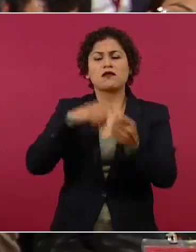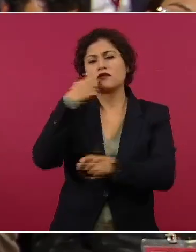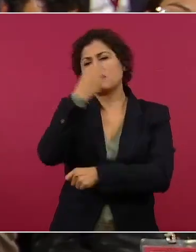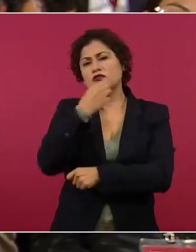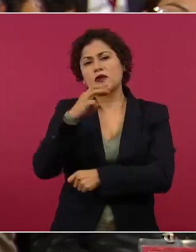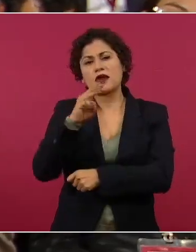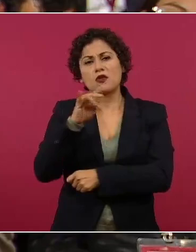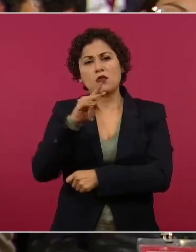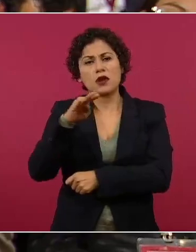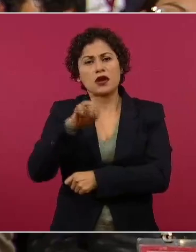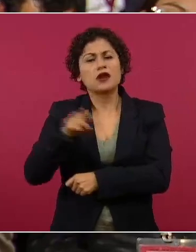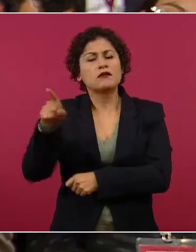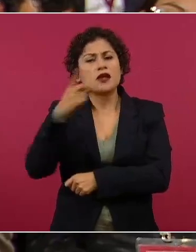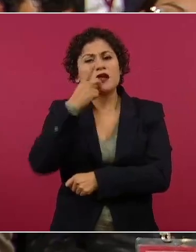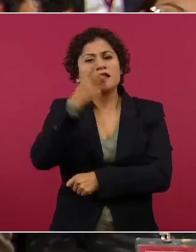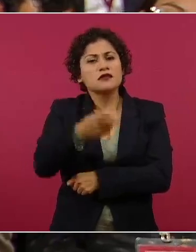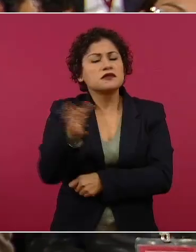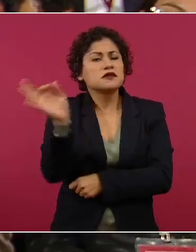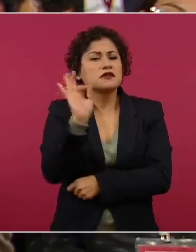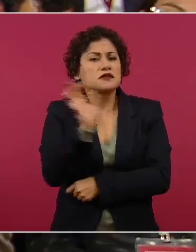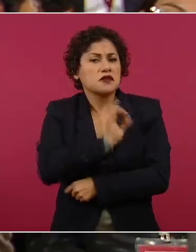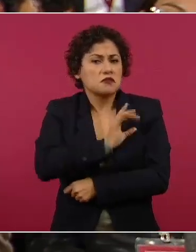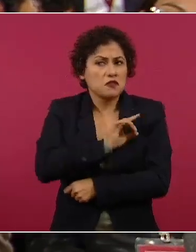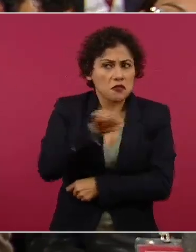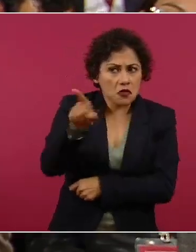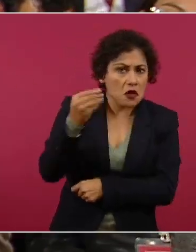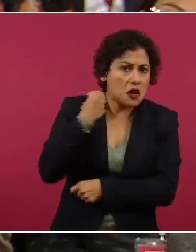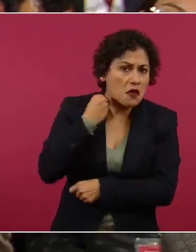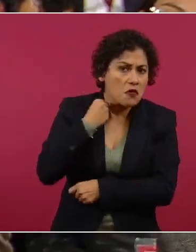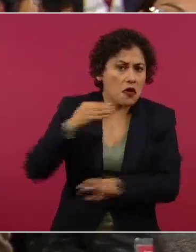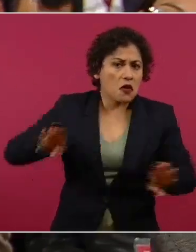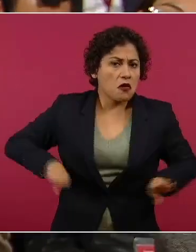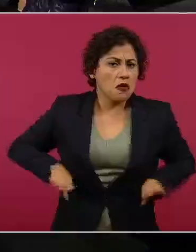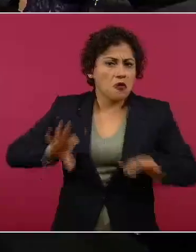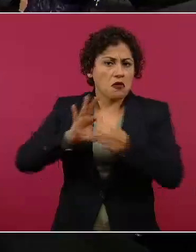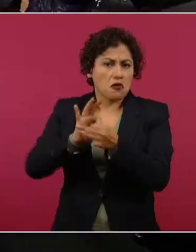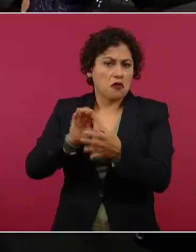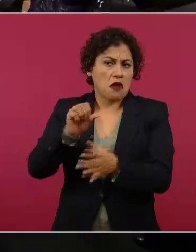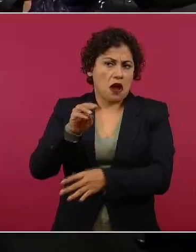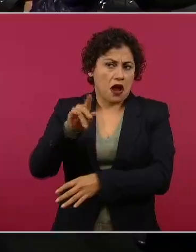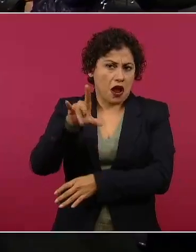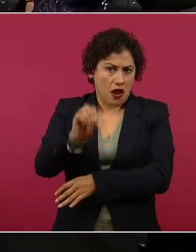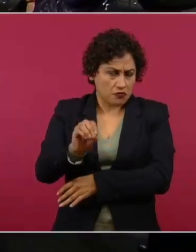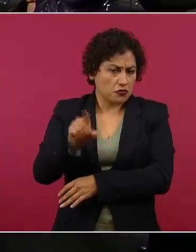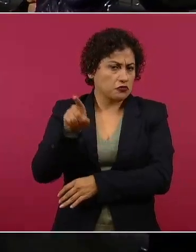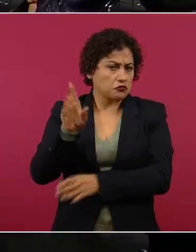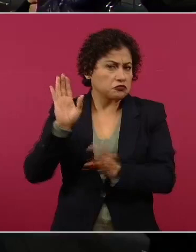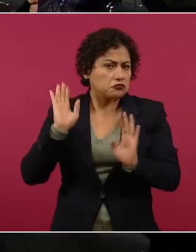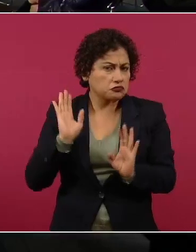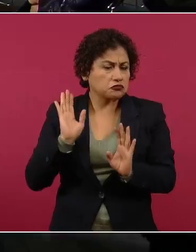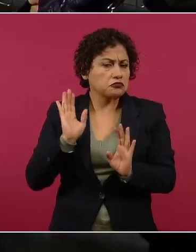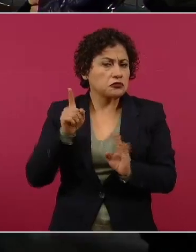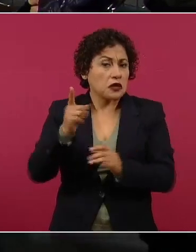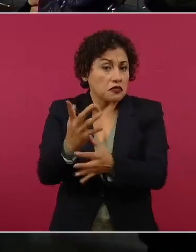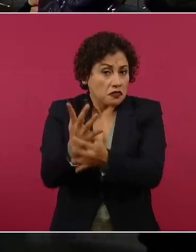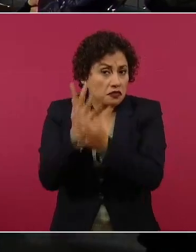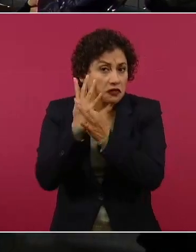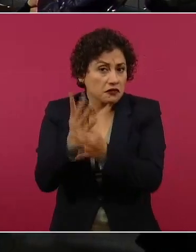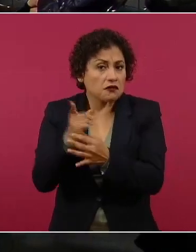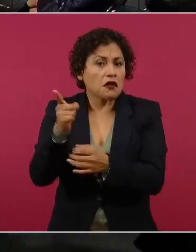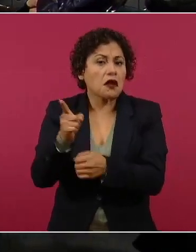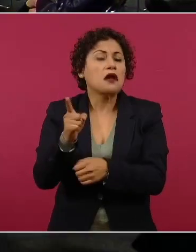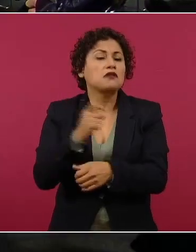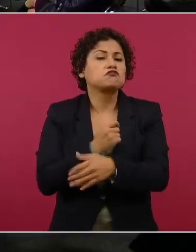el temor de que mediante relaciones personales de este abogado de el obradorismo, como él se hace llamar, se pretende traficar con